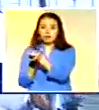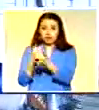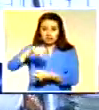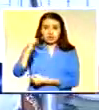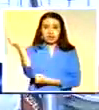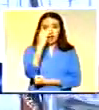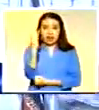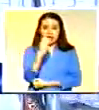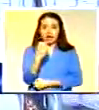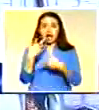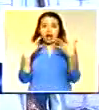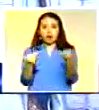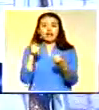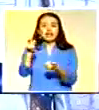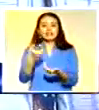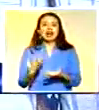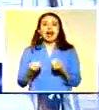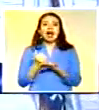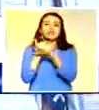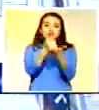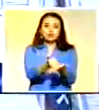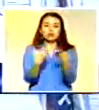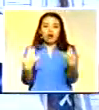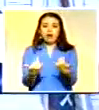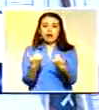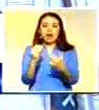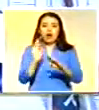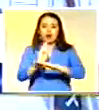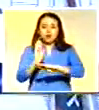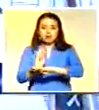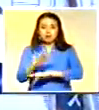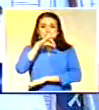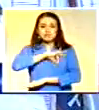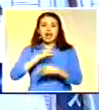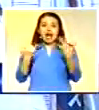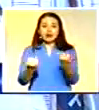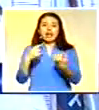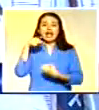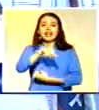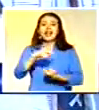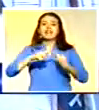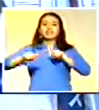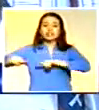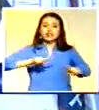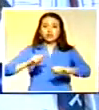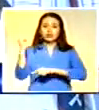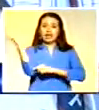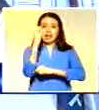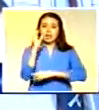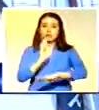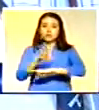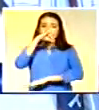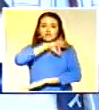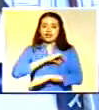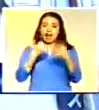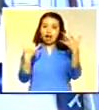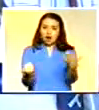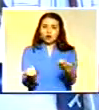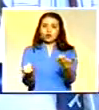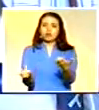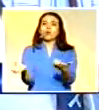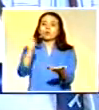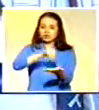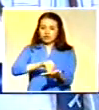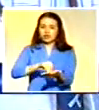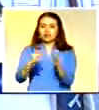Metropolitanos, pero está prestando servicio a Protección Civil. En este momento es el director de Caracas de Protección Civil. Nosotros con esta información